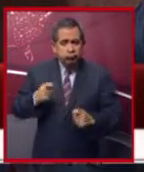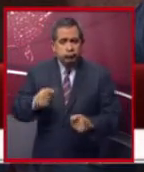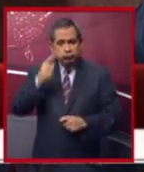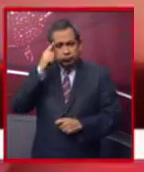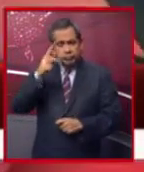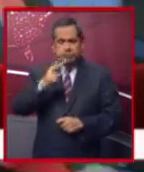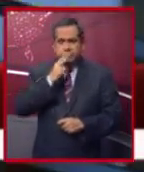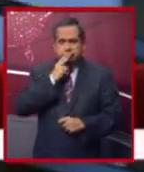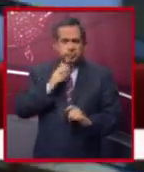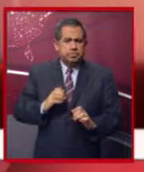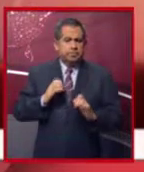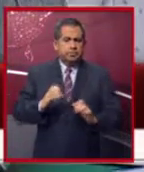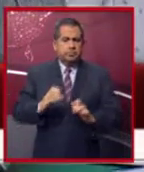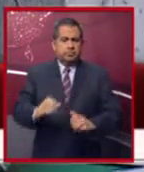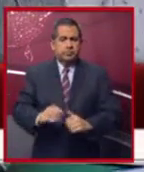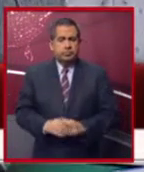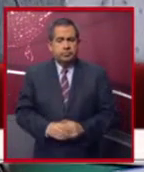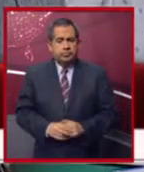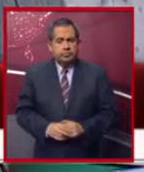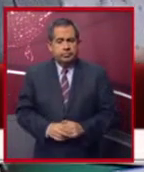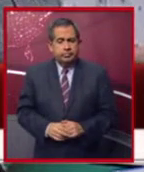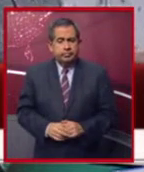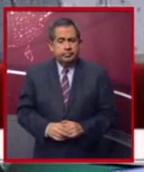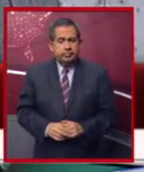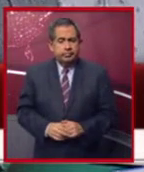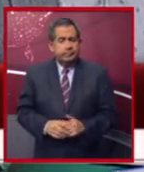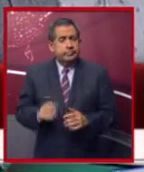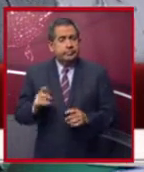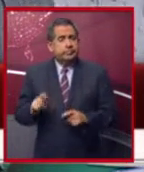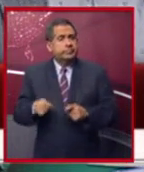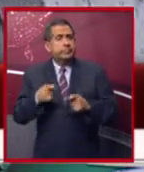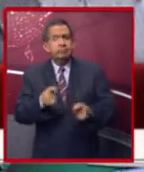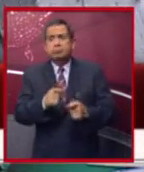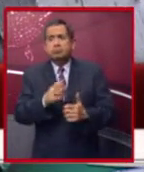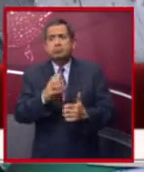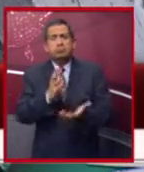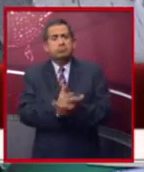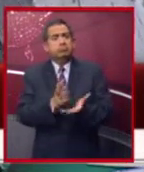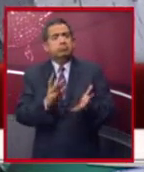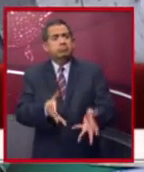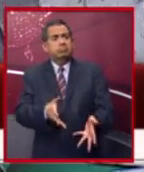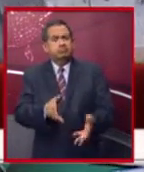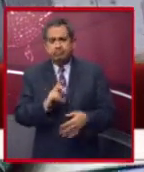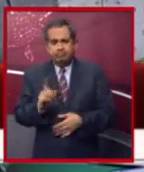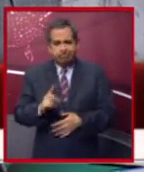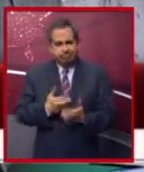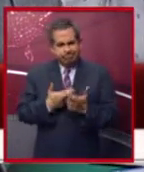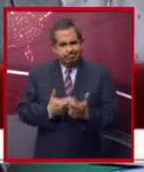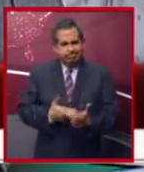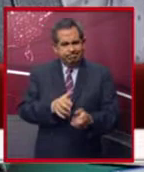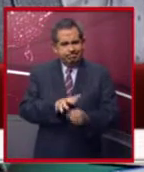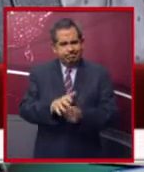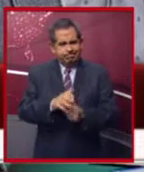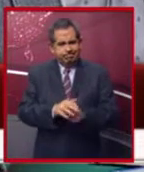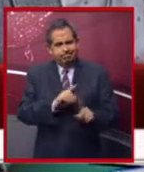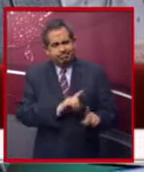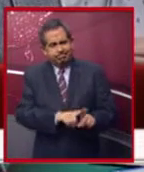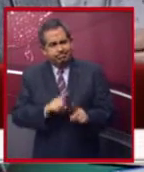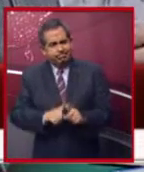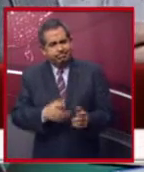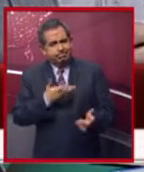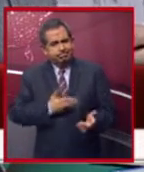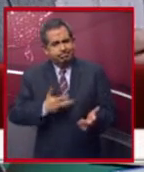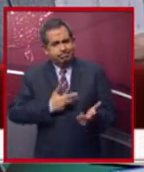poder preservarlos. No hablamos de algo dado y estático, sino de una riqueza viva y en constante desarrollo